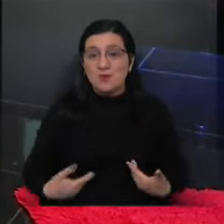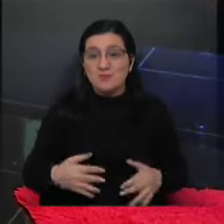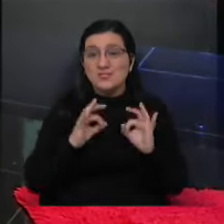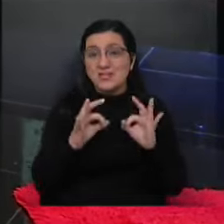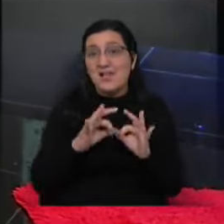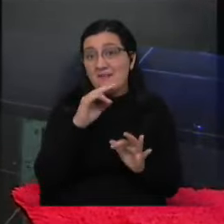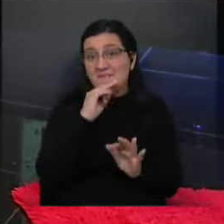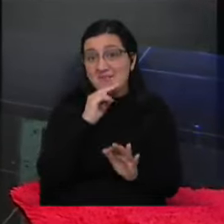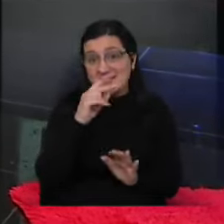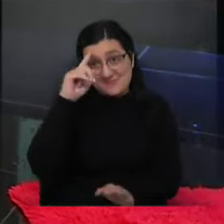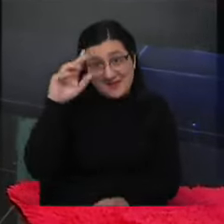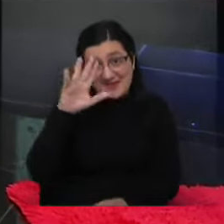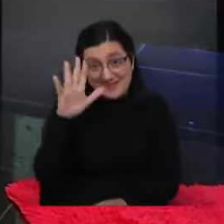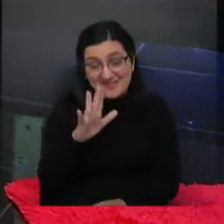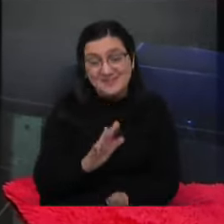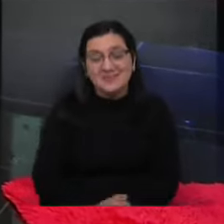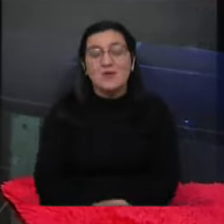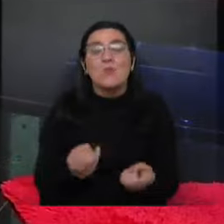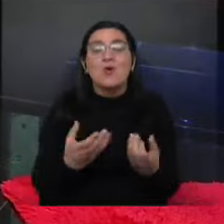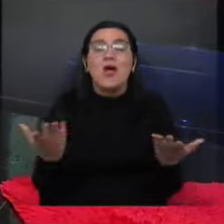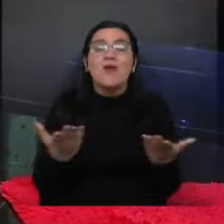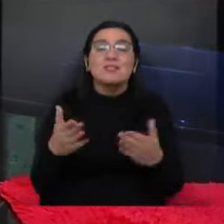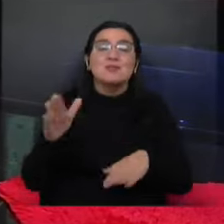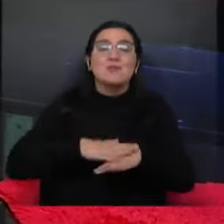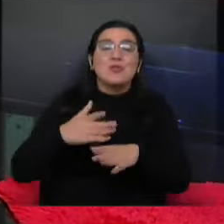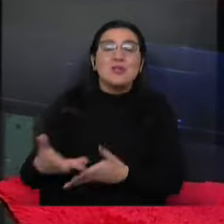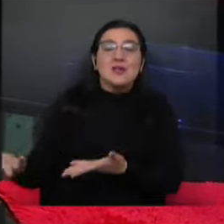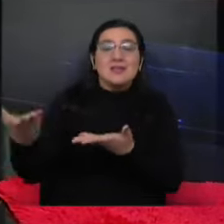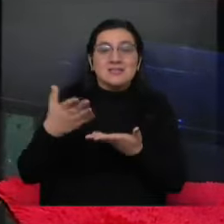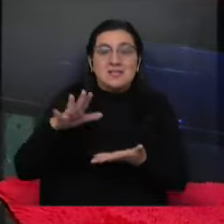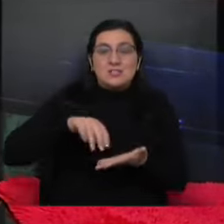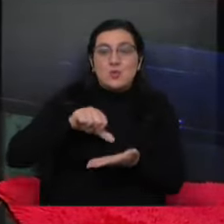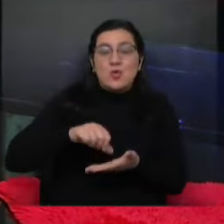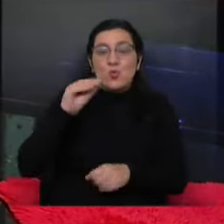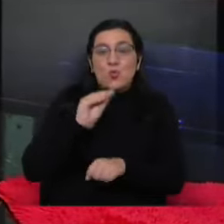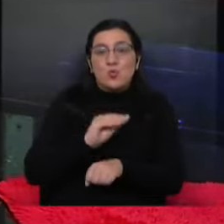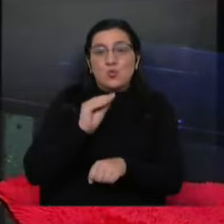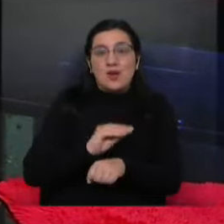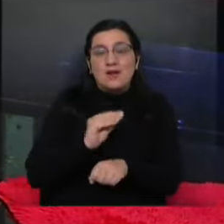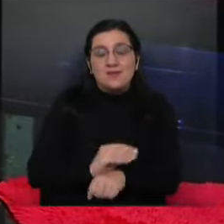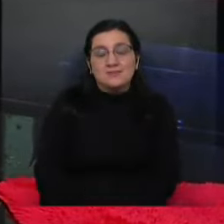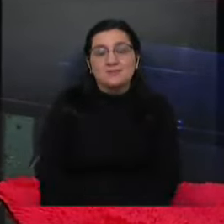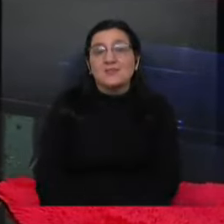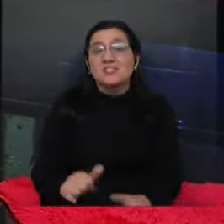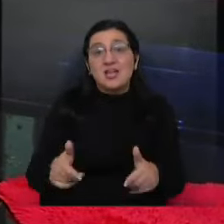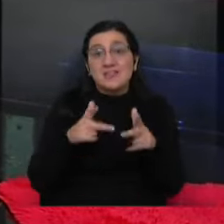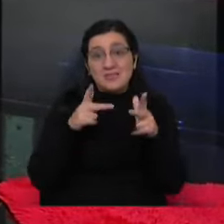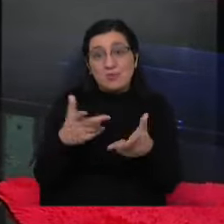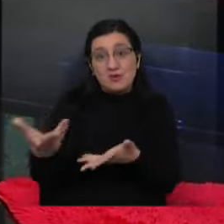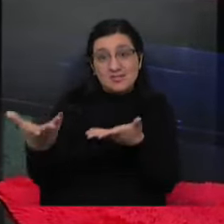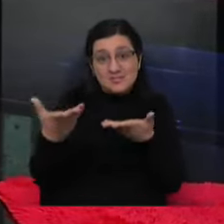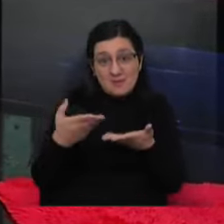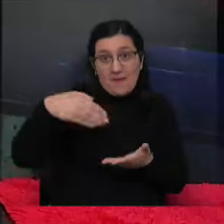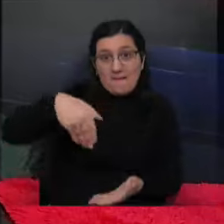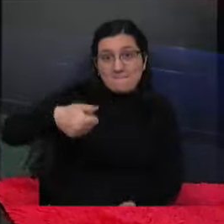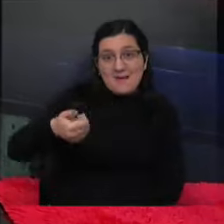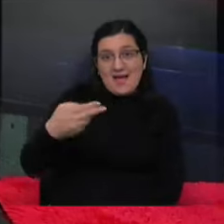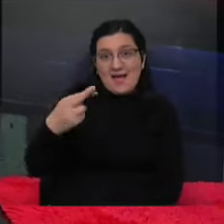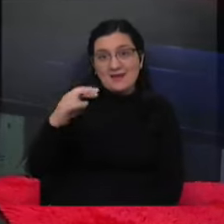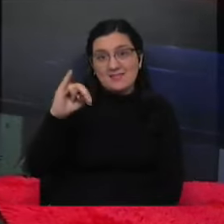señ señores llegó el momento de recibir a nuestra ciudad cultural de la fecha y ya se lo dijimos vamos a recibir a Martín